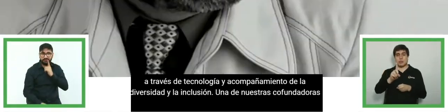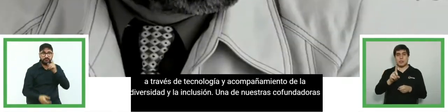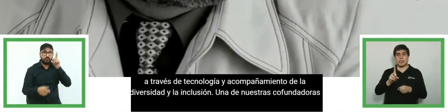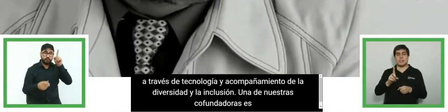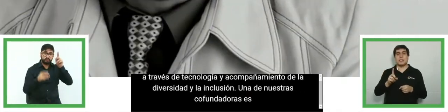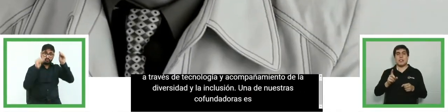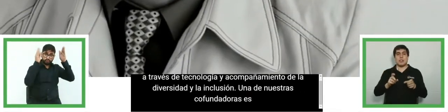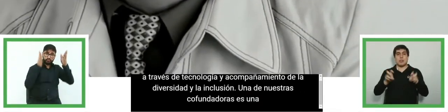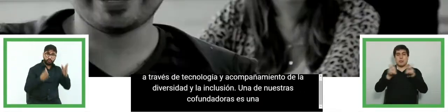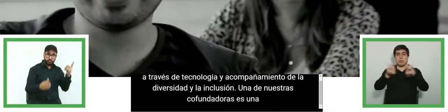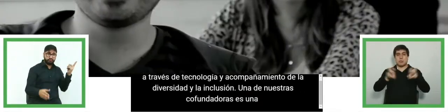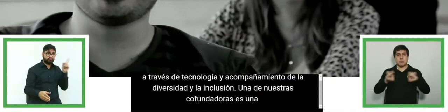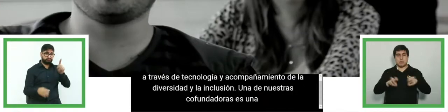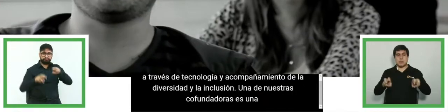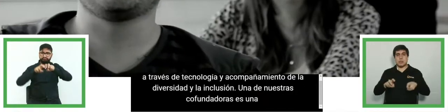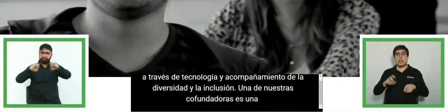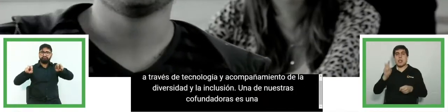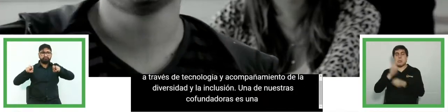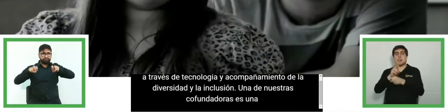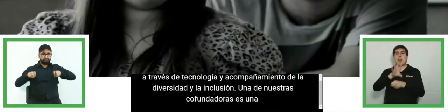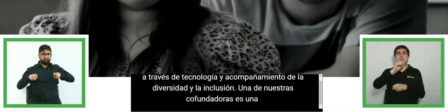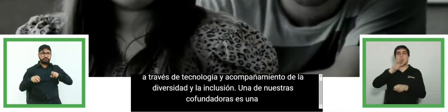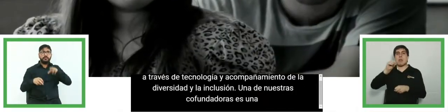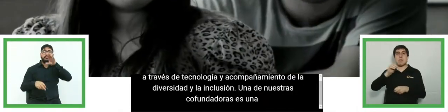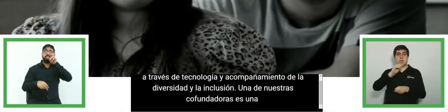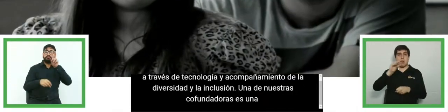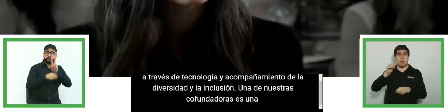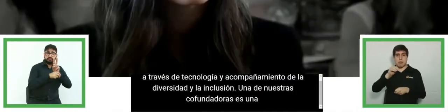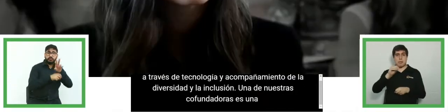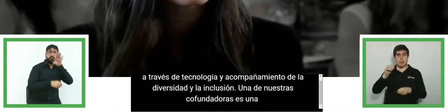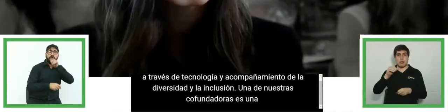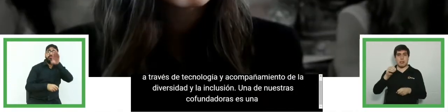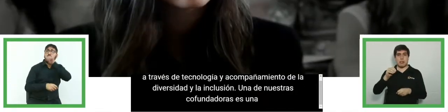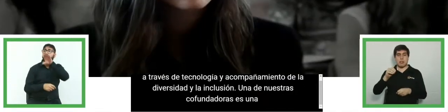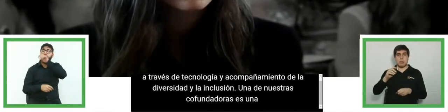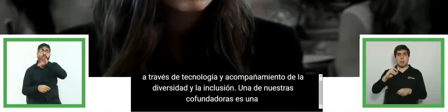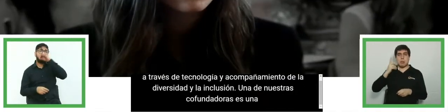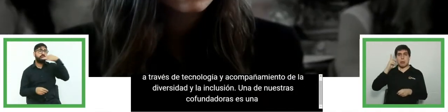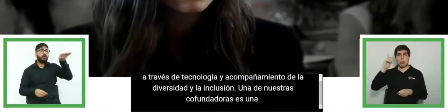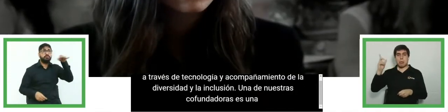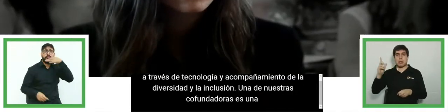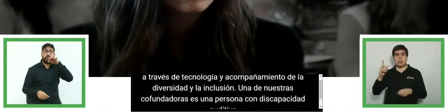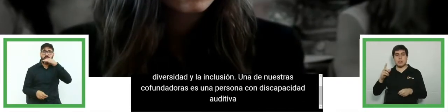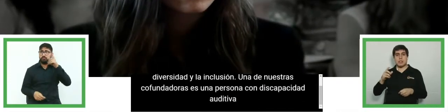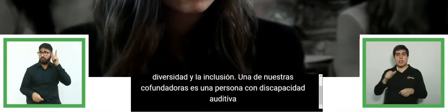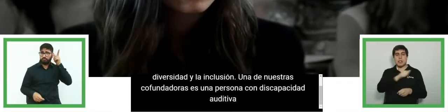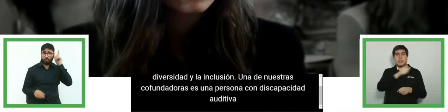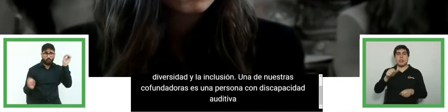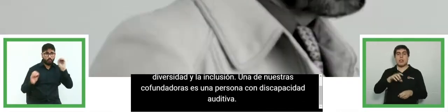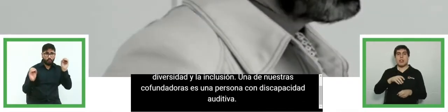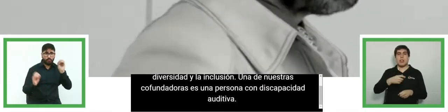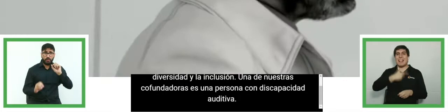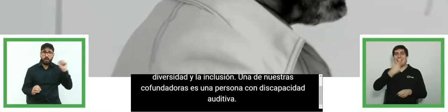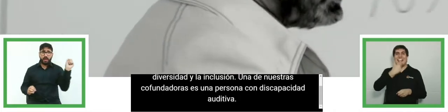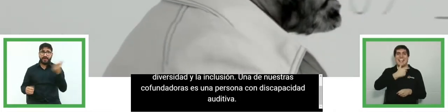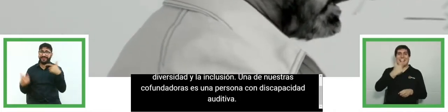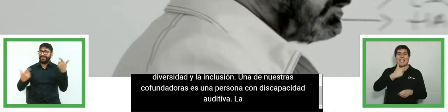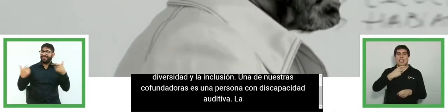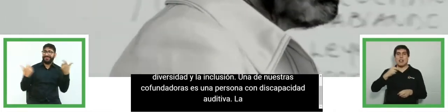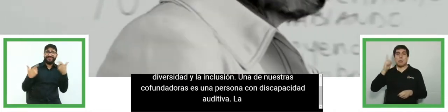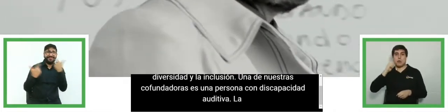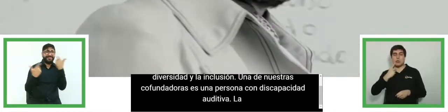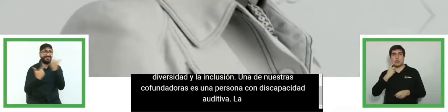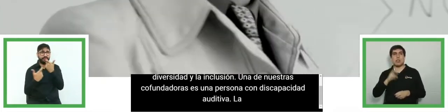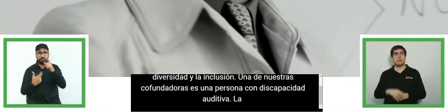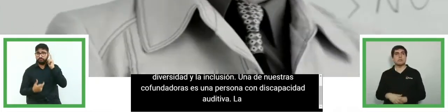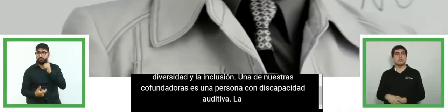sentados, el profesor está hablando, pero no se logra entender. Y los compañeros todos se ríen, excepto la persona con discapacidad auditiva, que muestra una